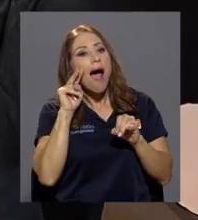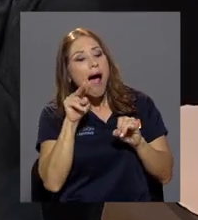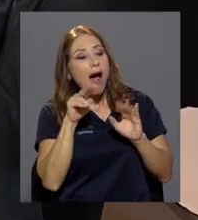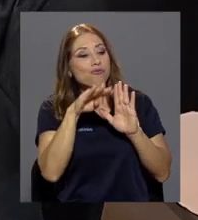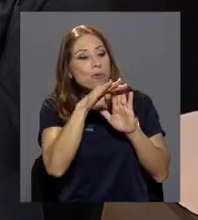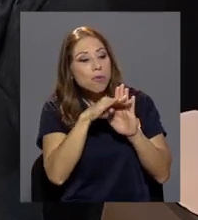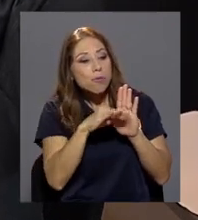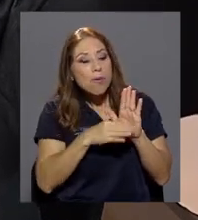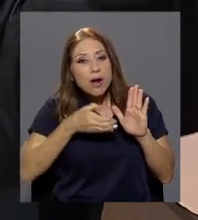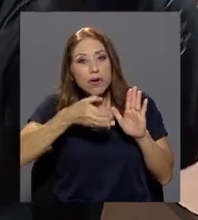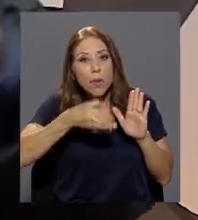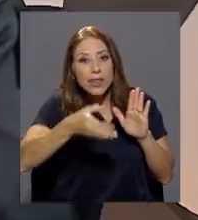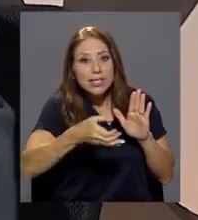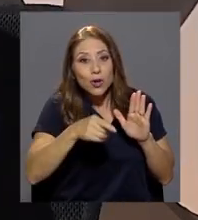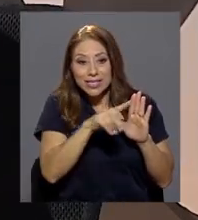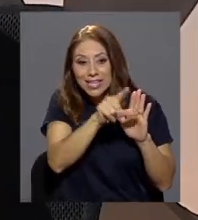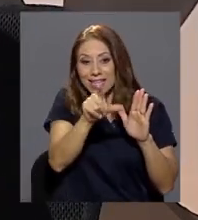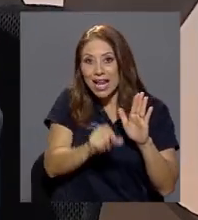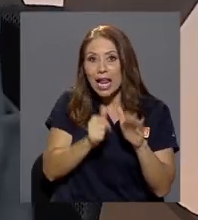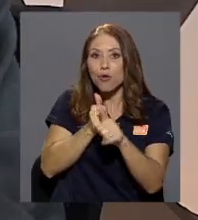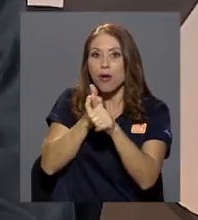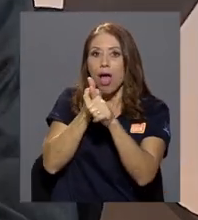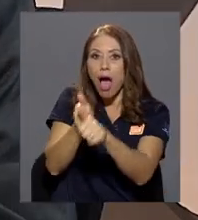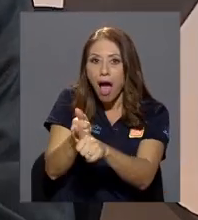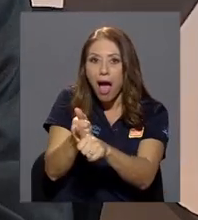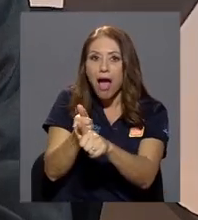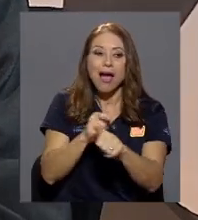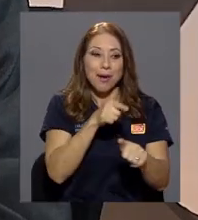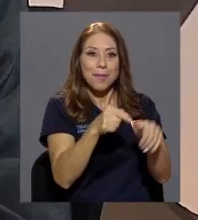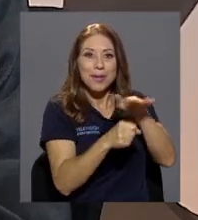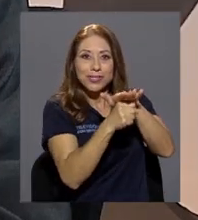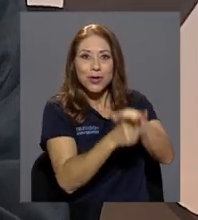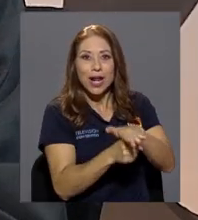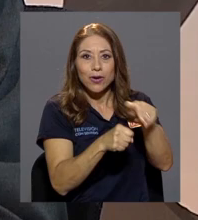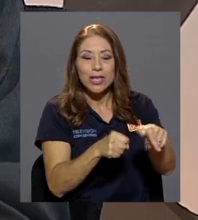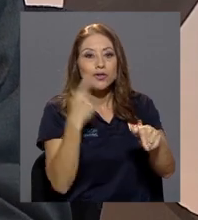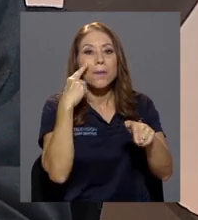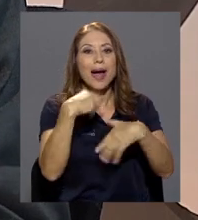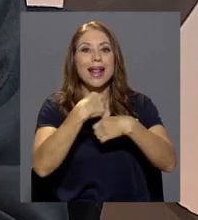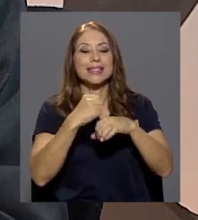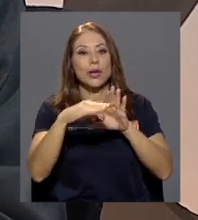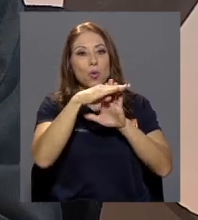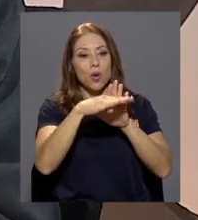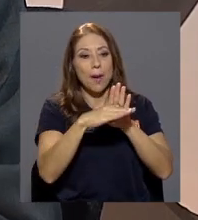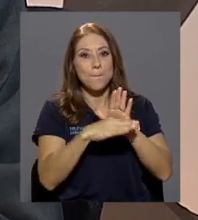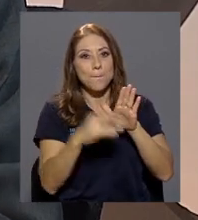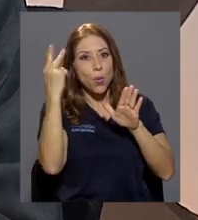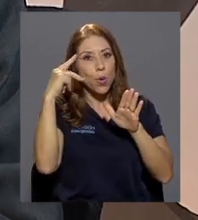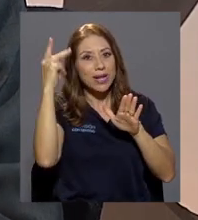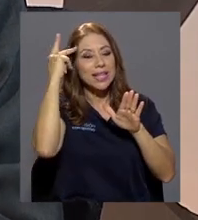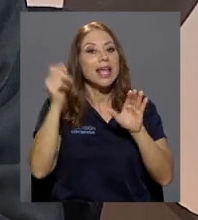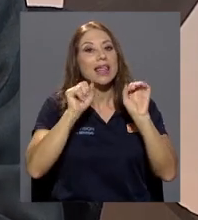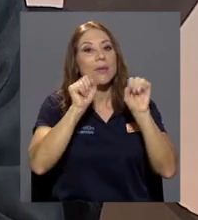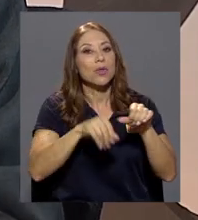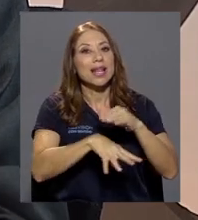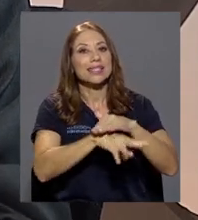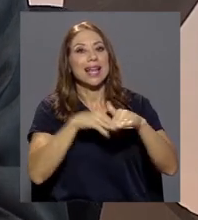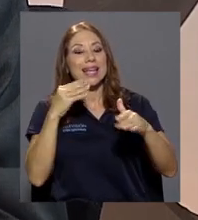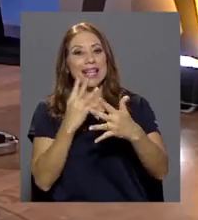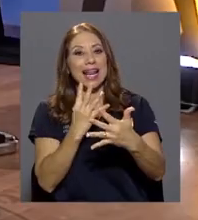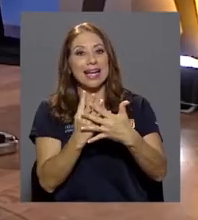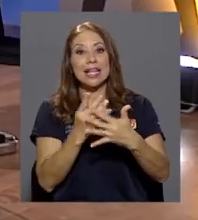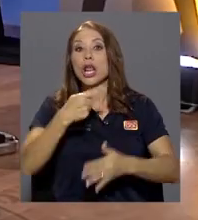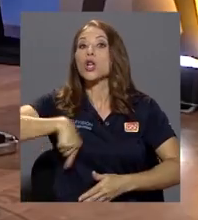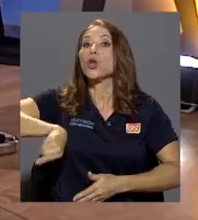que presionaron digamos al derecho interno para producir una política de es cárcel a thor ya semejante